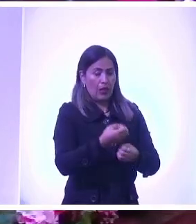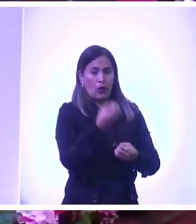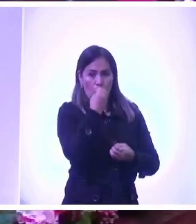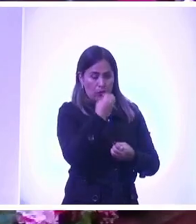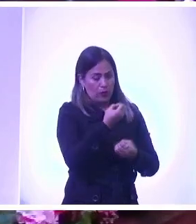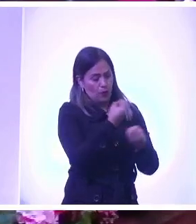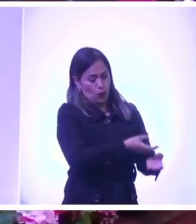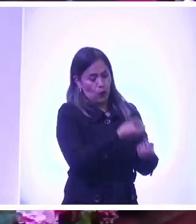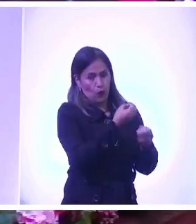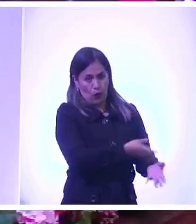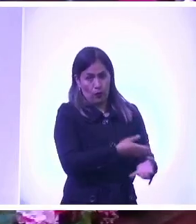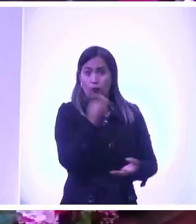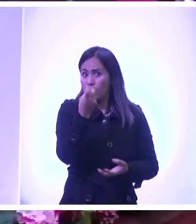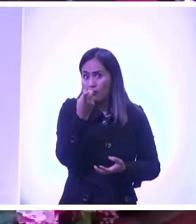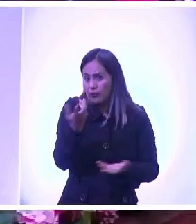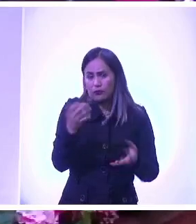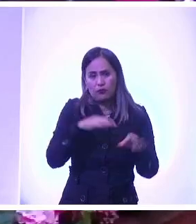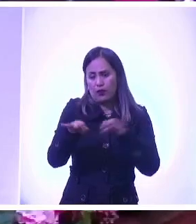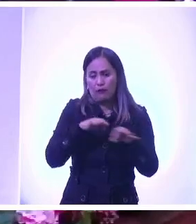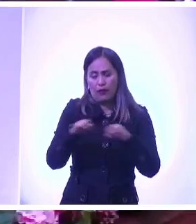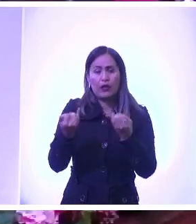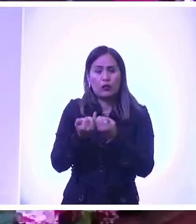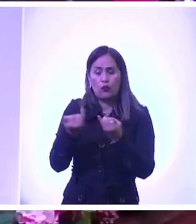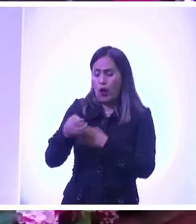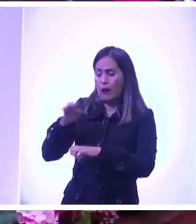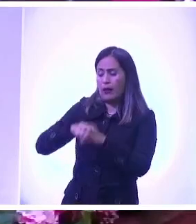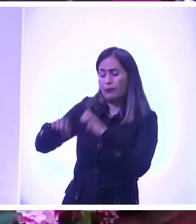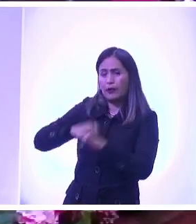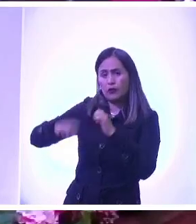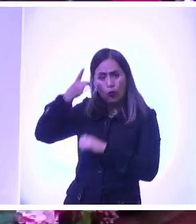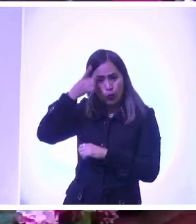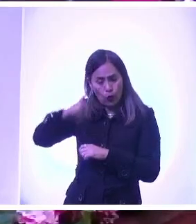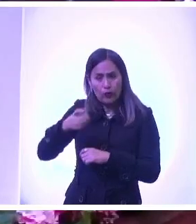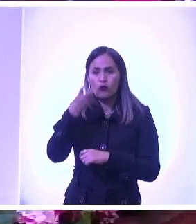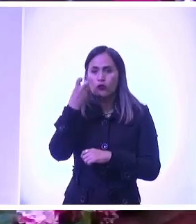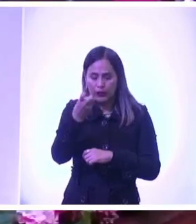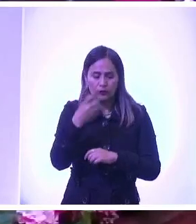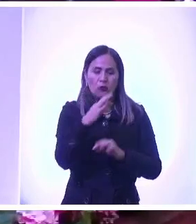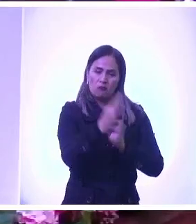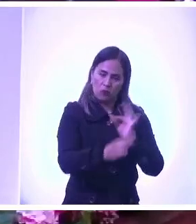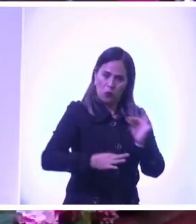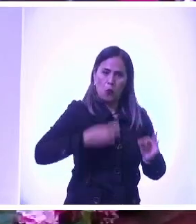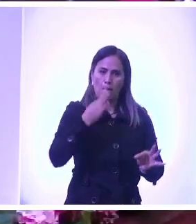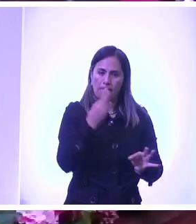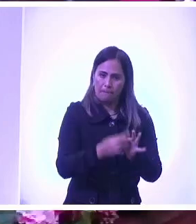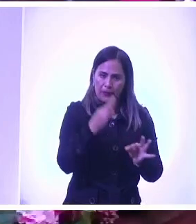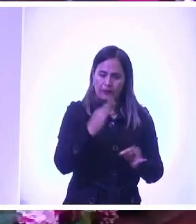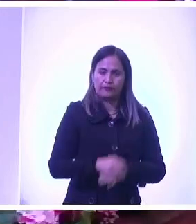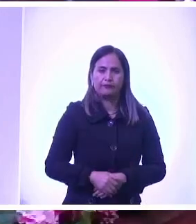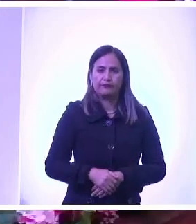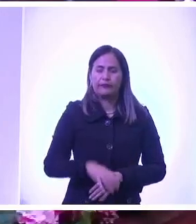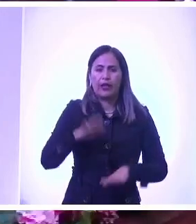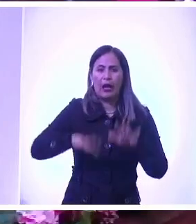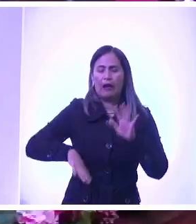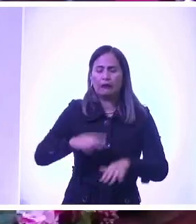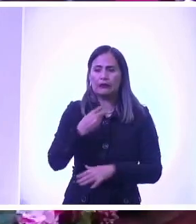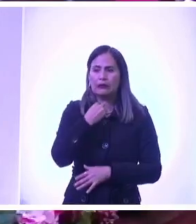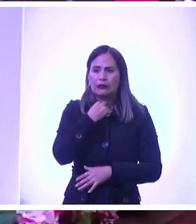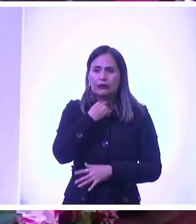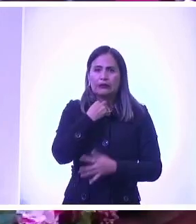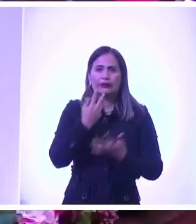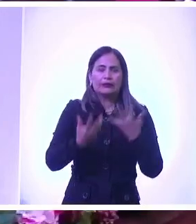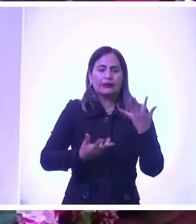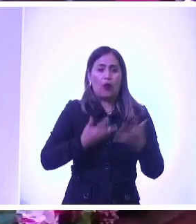acuerdo por eso trabajamos y los empresarios tenemos que encargarnos de que eso sí pase y es donde de repente un dices híjoles a veces no es tan